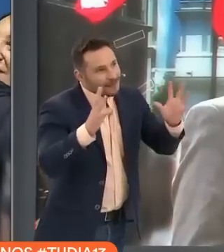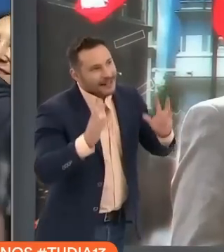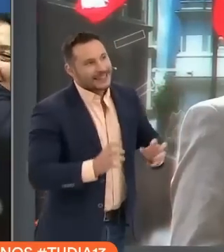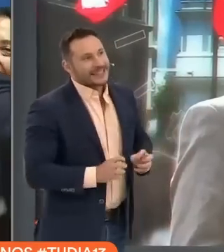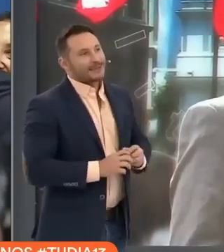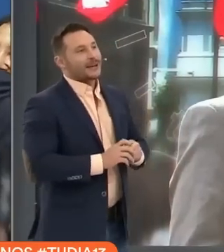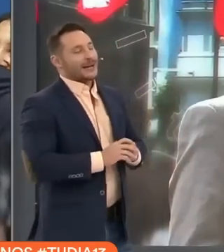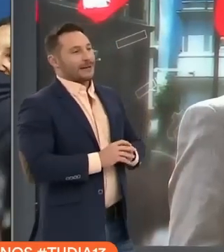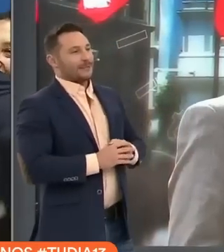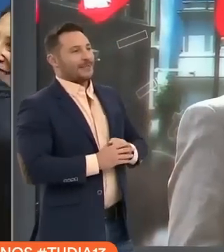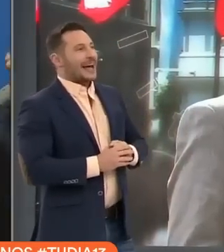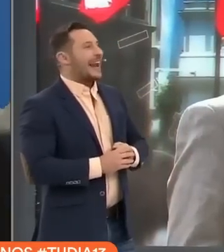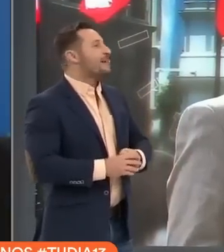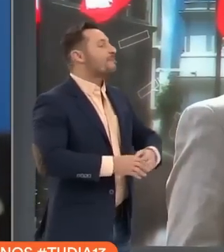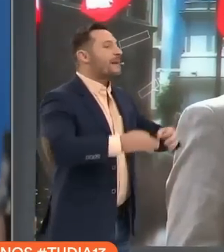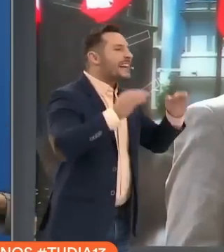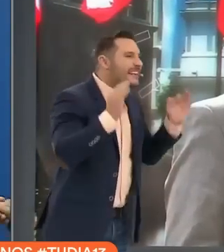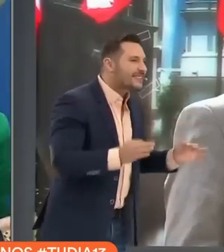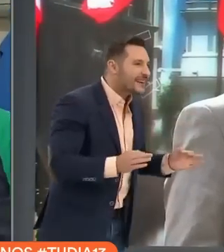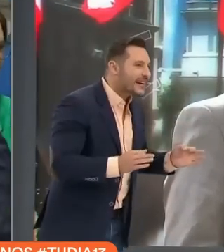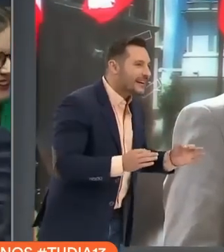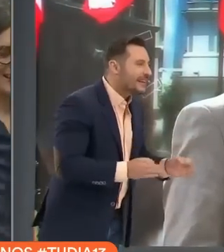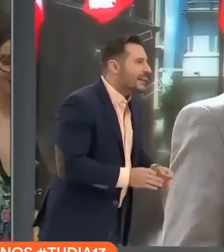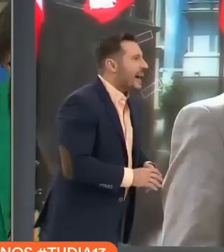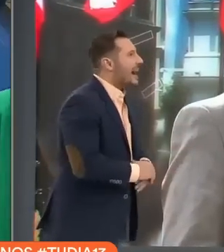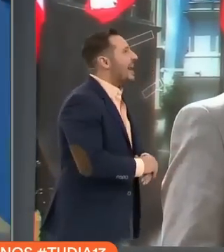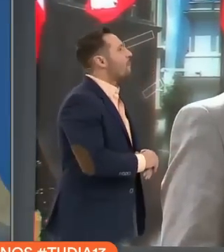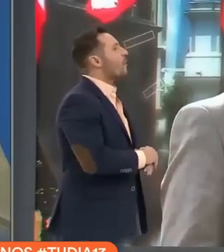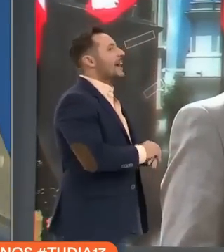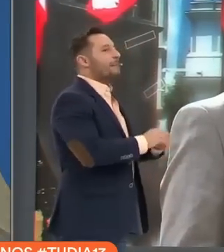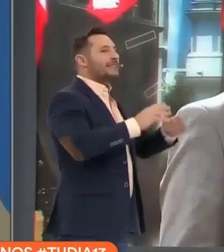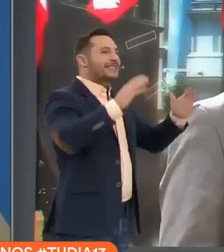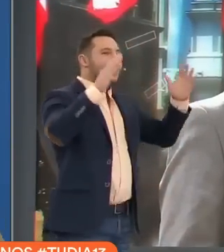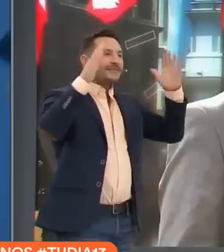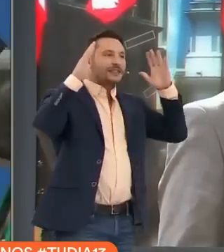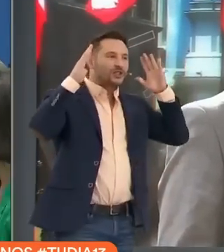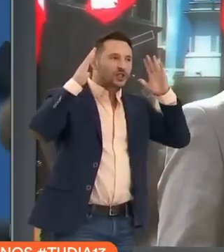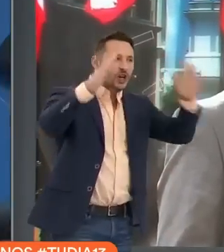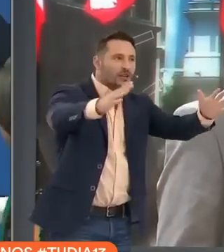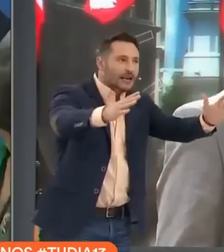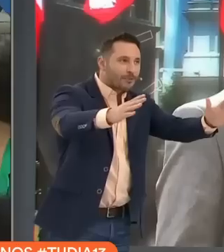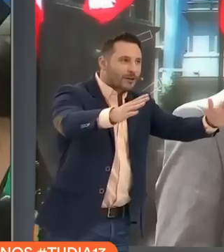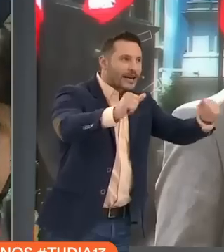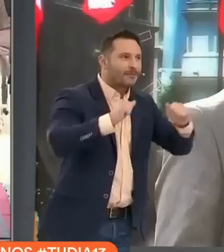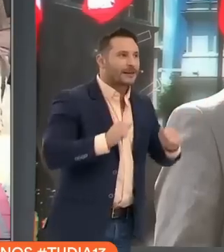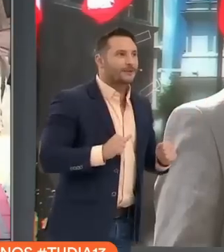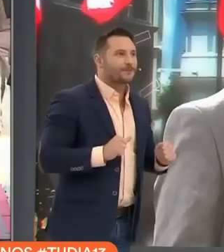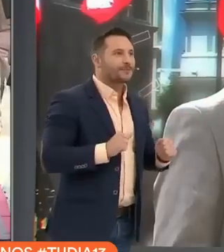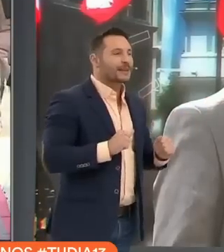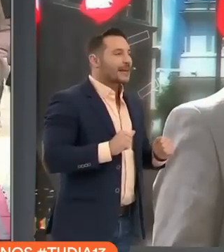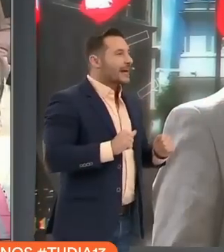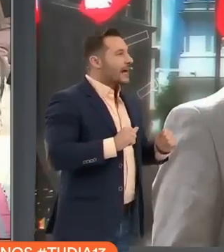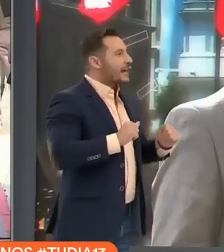a otra parte de este problema. Con el senador Latorre. A la impericia, a la poca capacidad de visión del